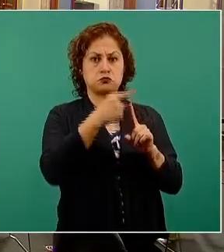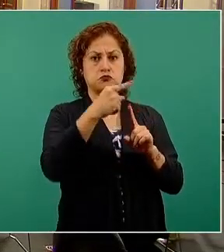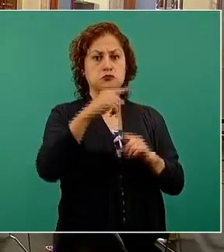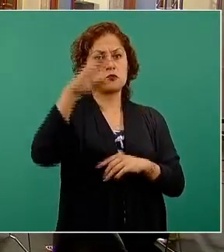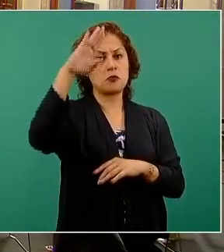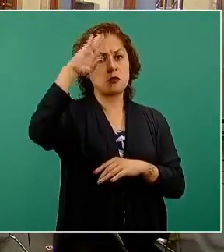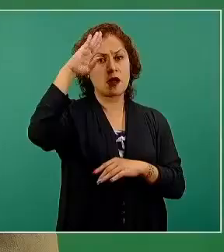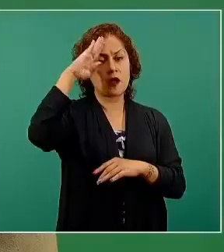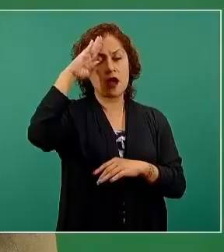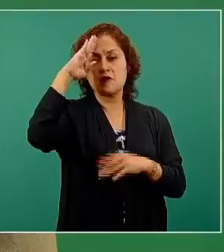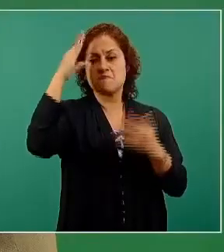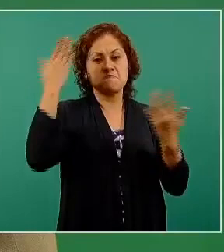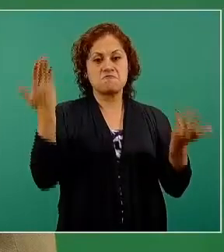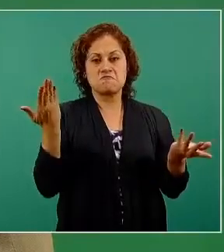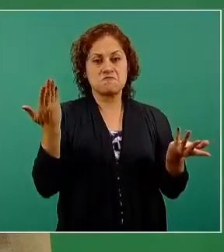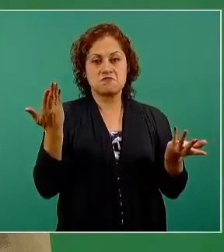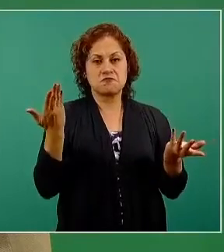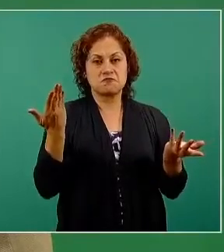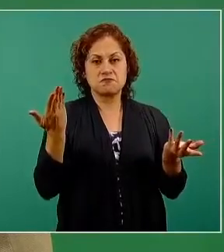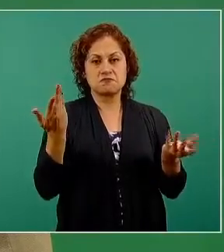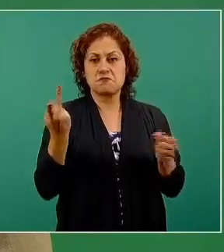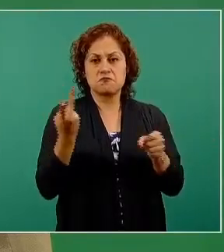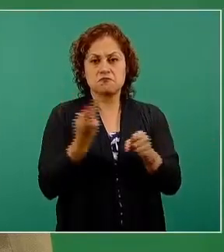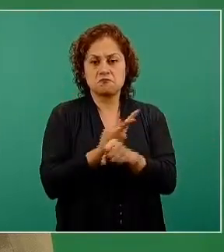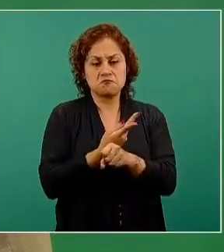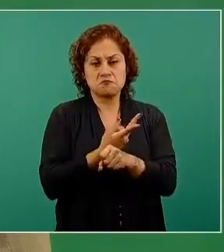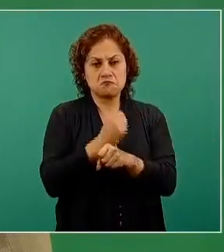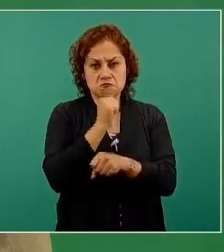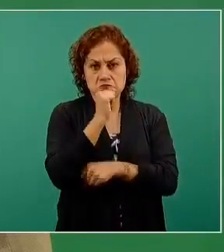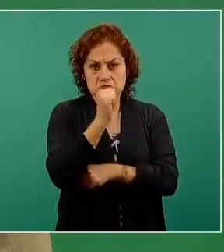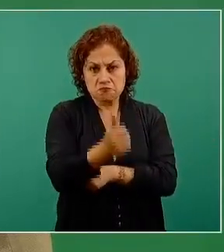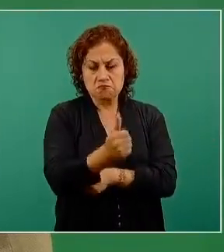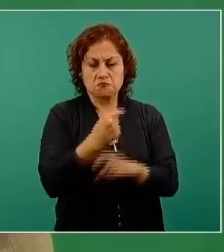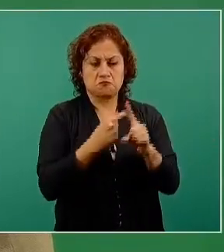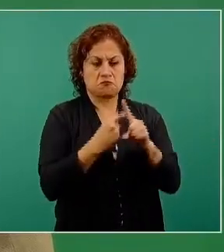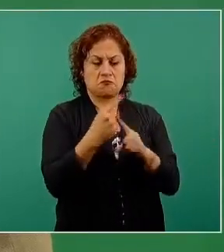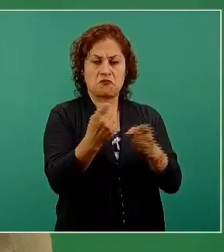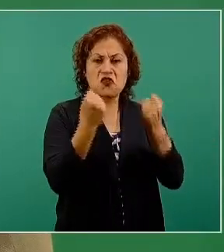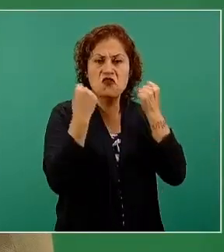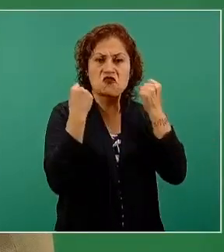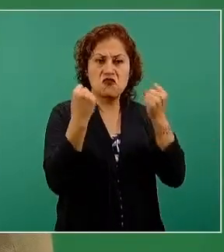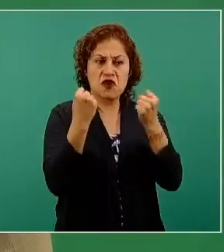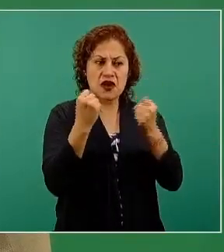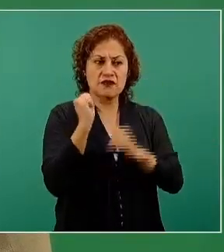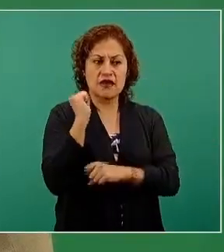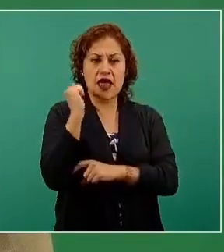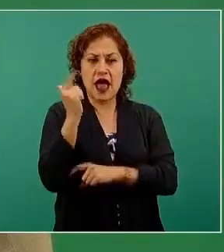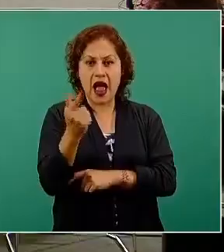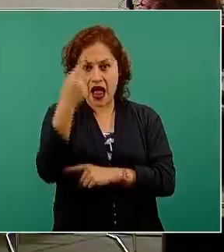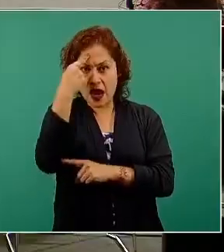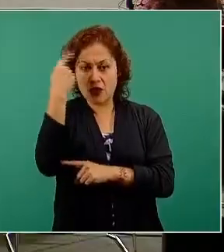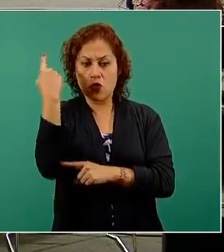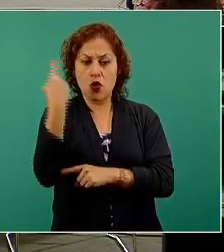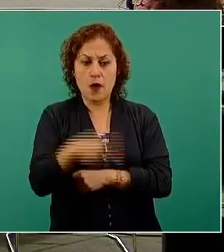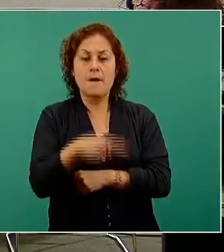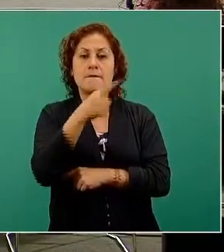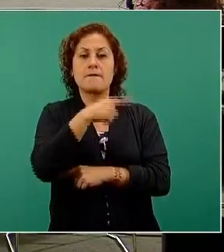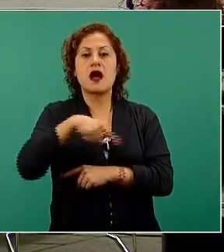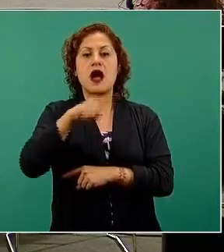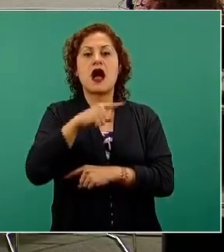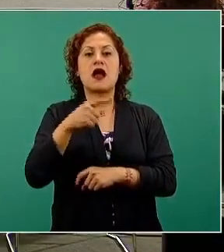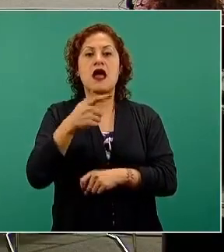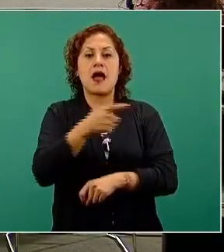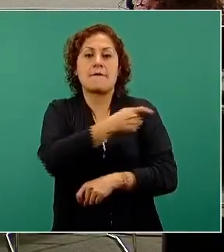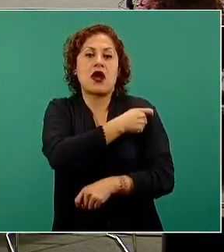fueron suficientes en tiempo ni en intensidad como para inactivar la vacuna. Y una de las cosas en las que